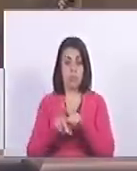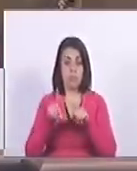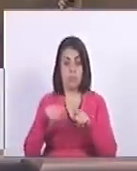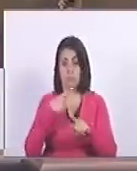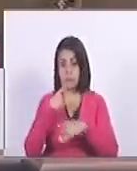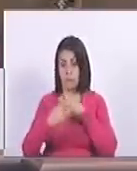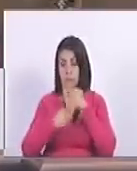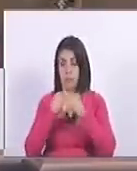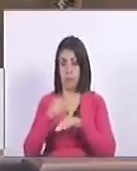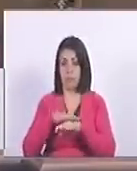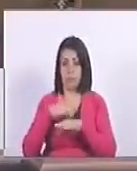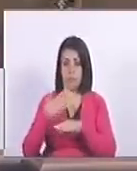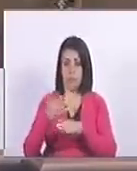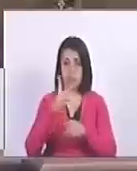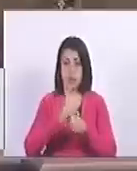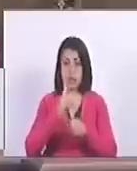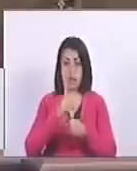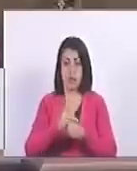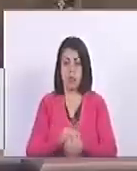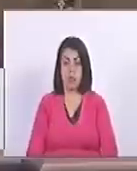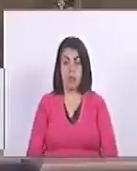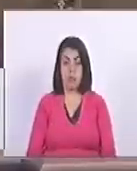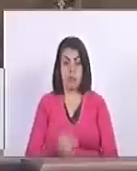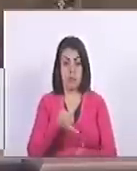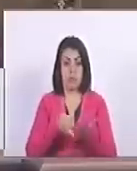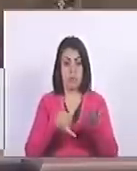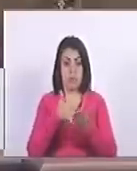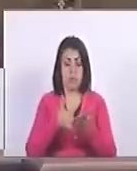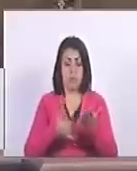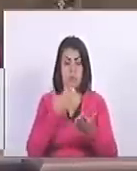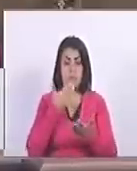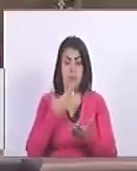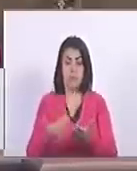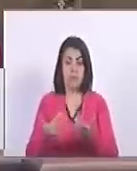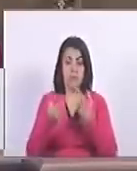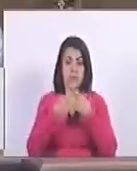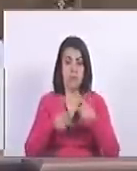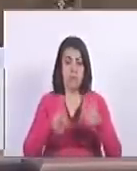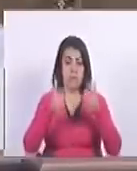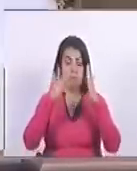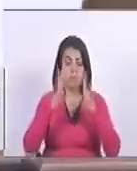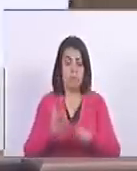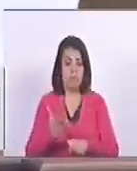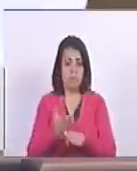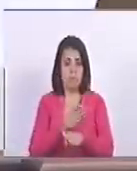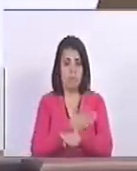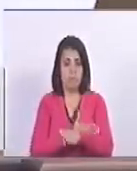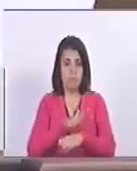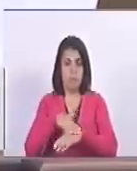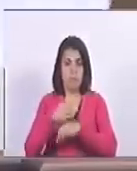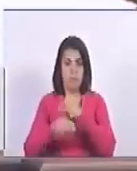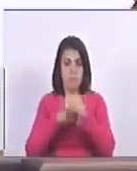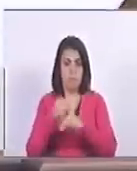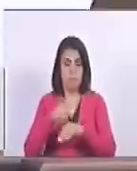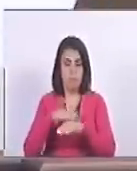los correspondientes a los registros, inscripciones o solicitudes de autorización previa, las